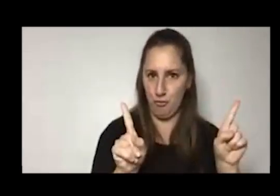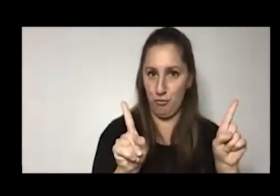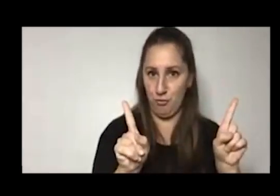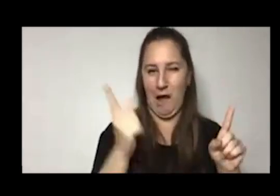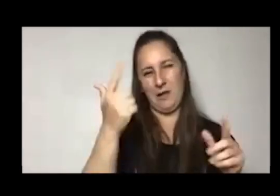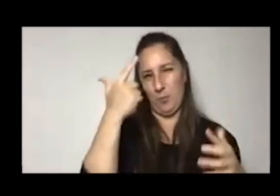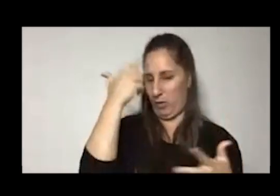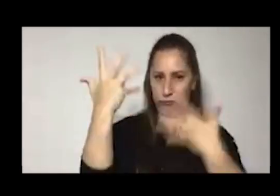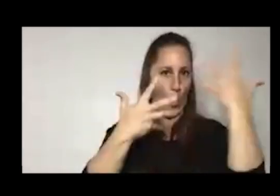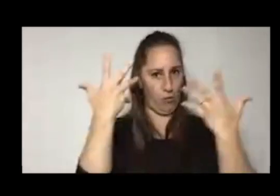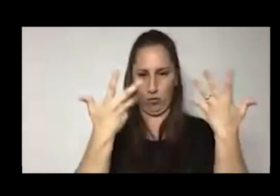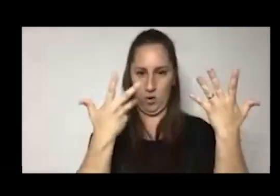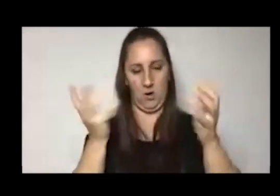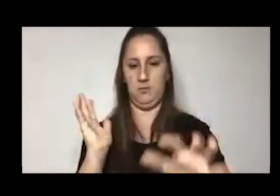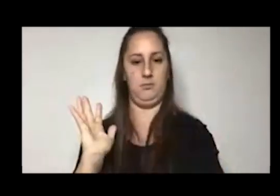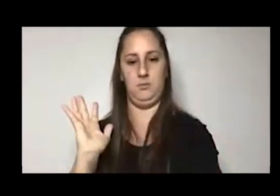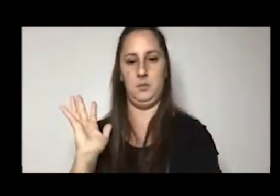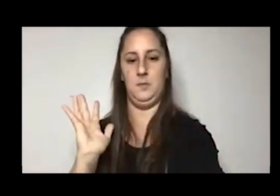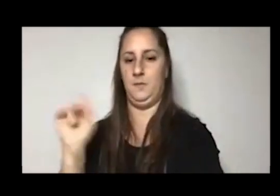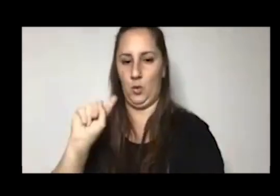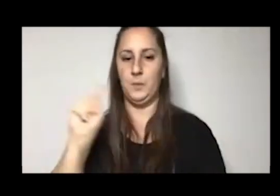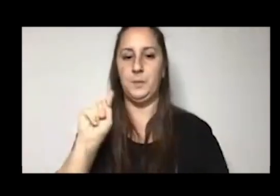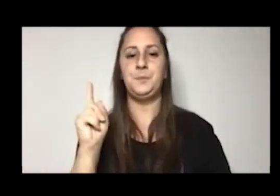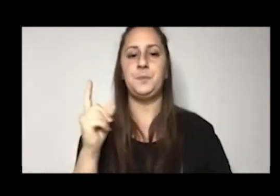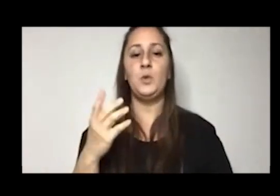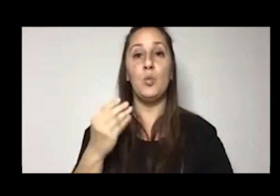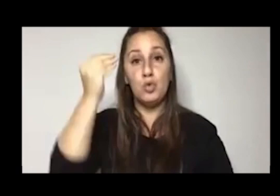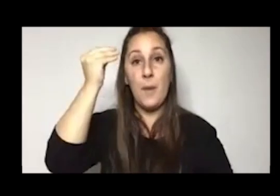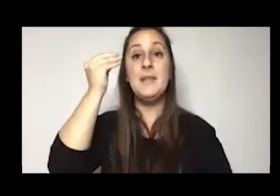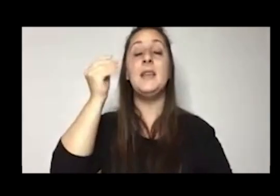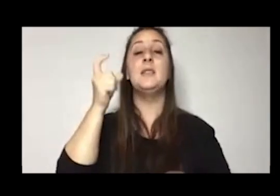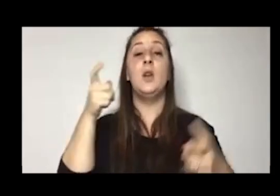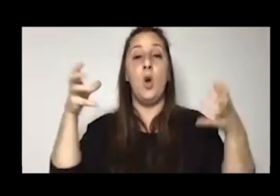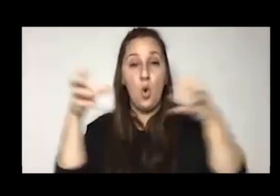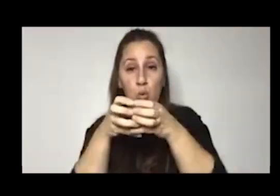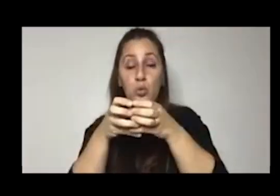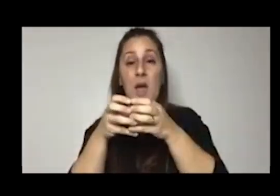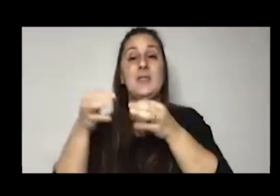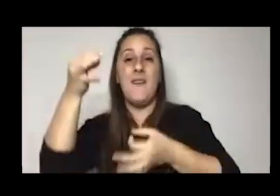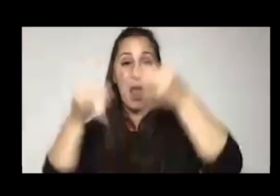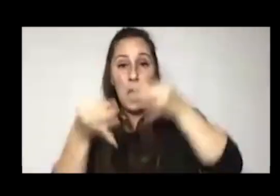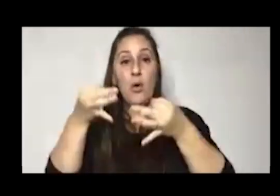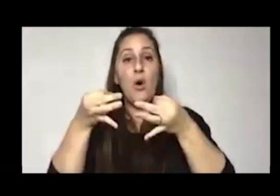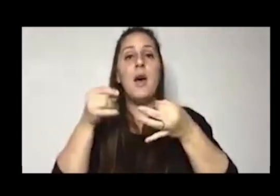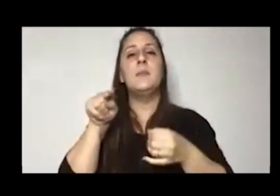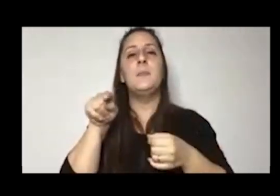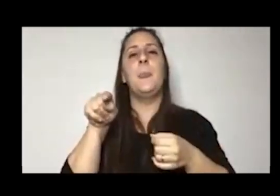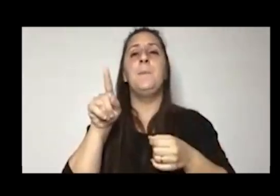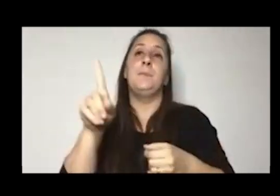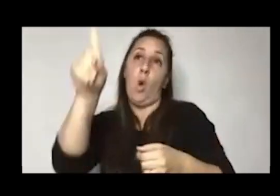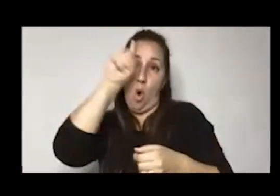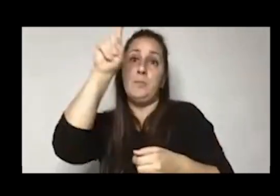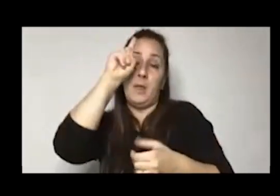como a confusión, y muchas veces estas juntas evaluadoras también funcionan en hospitales y demás, por esto tal